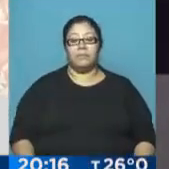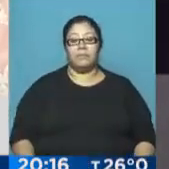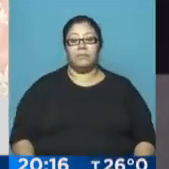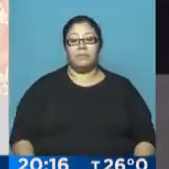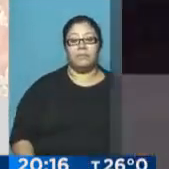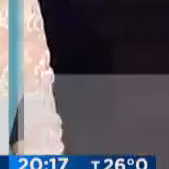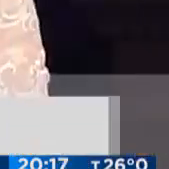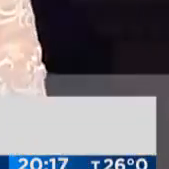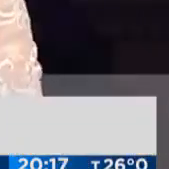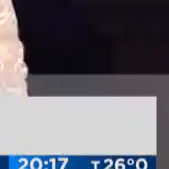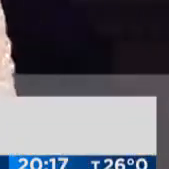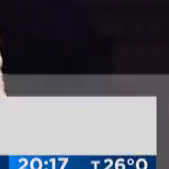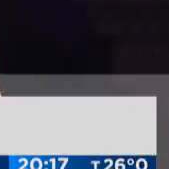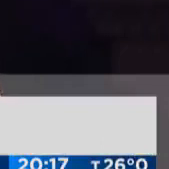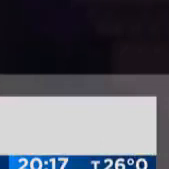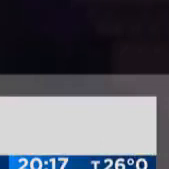no podía creer ver